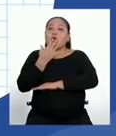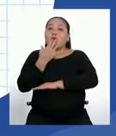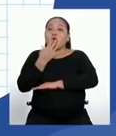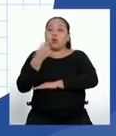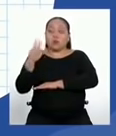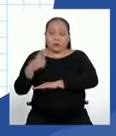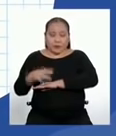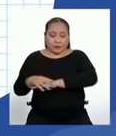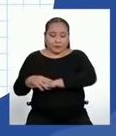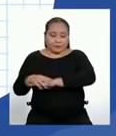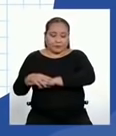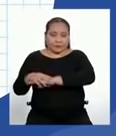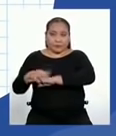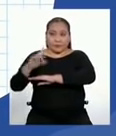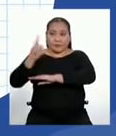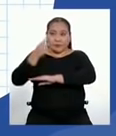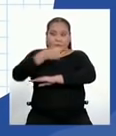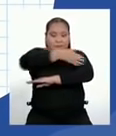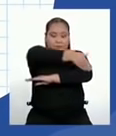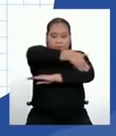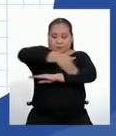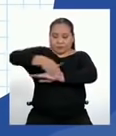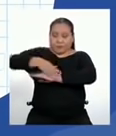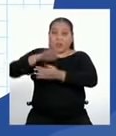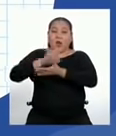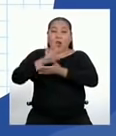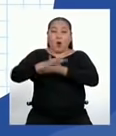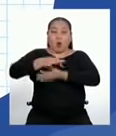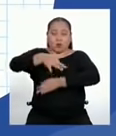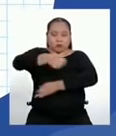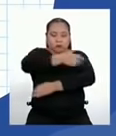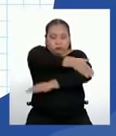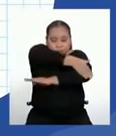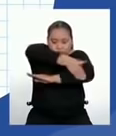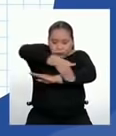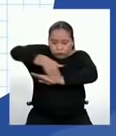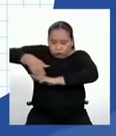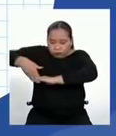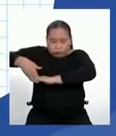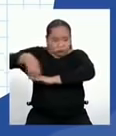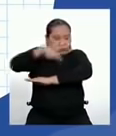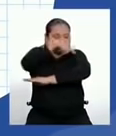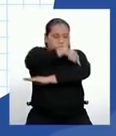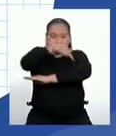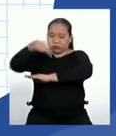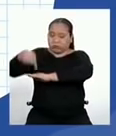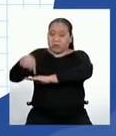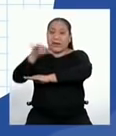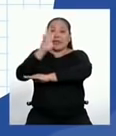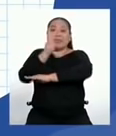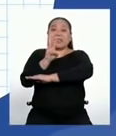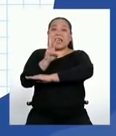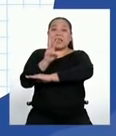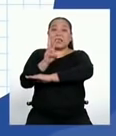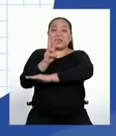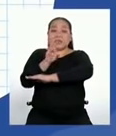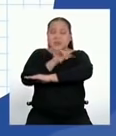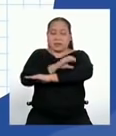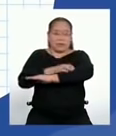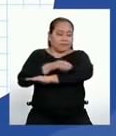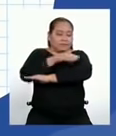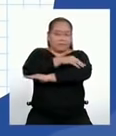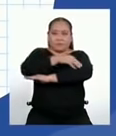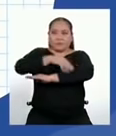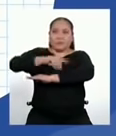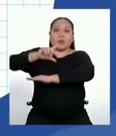graficado de color verde. Primero trazamos en una hoja un segmento de longitud 6 centímetros graficado de color azul. Me